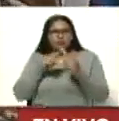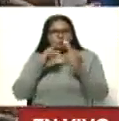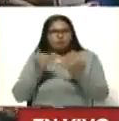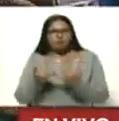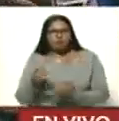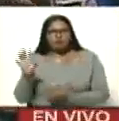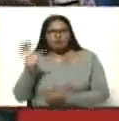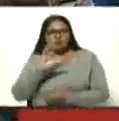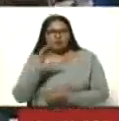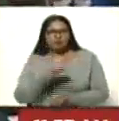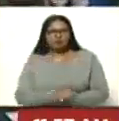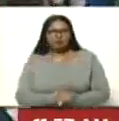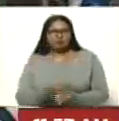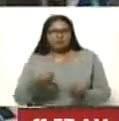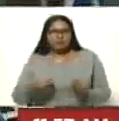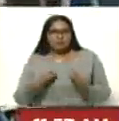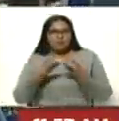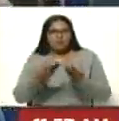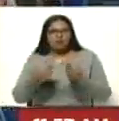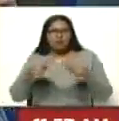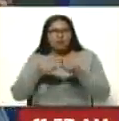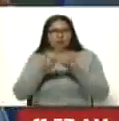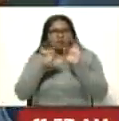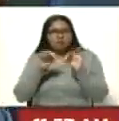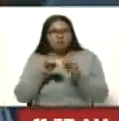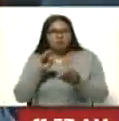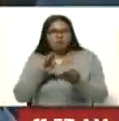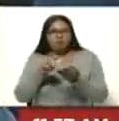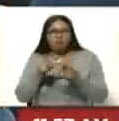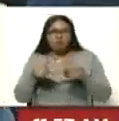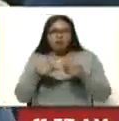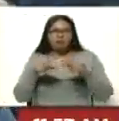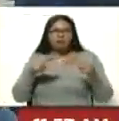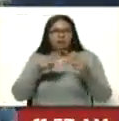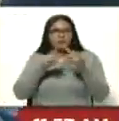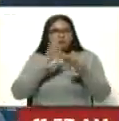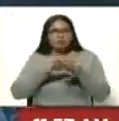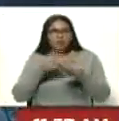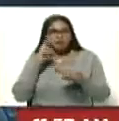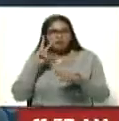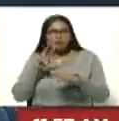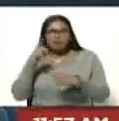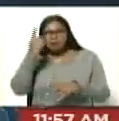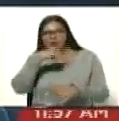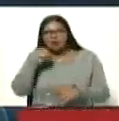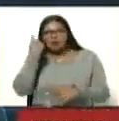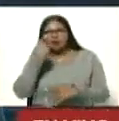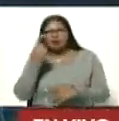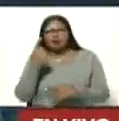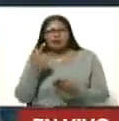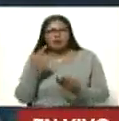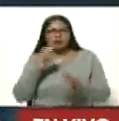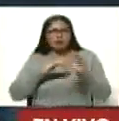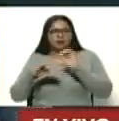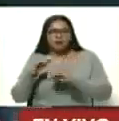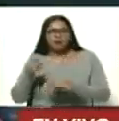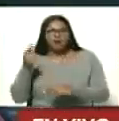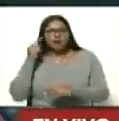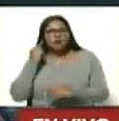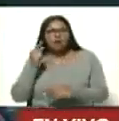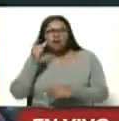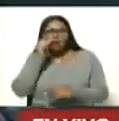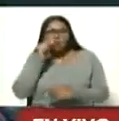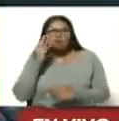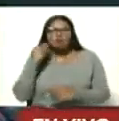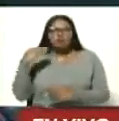Caracas se ofrece para ser sede de todos esos encuentros, porque allí nos vemos las caras los comunicadores, las mujeres, los